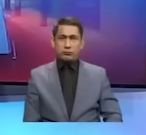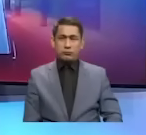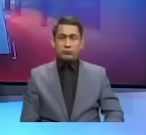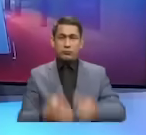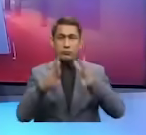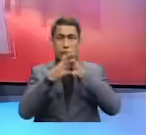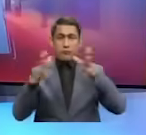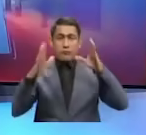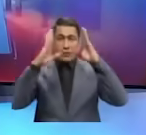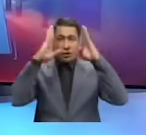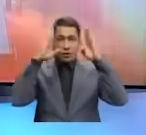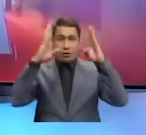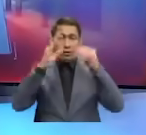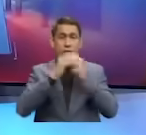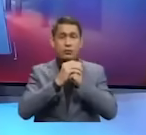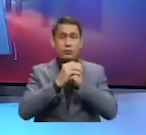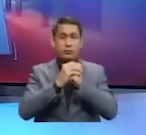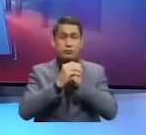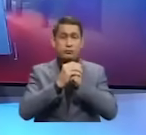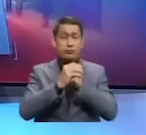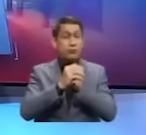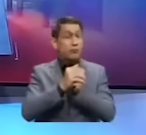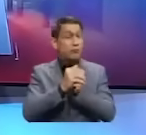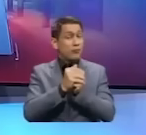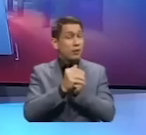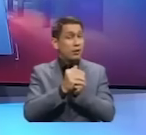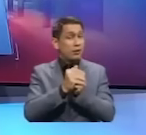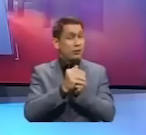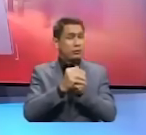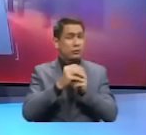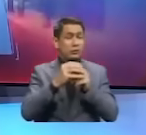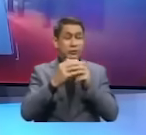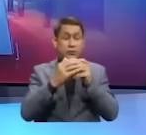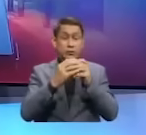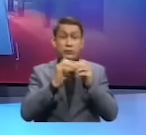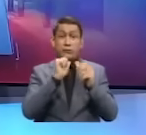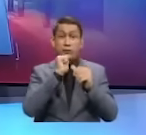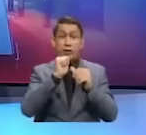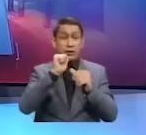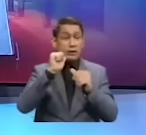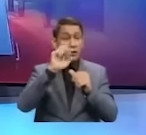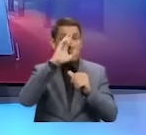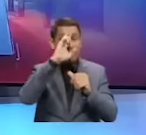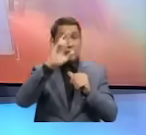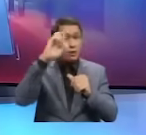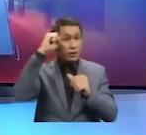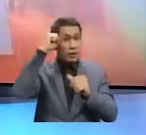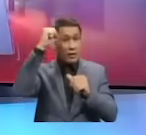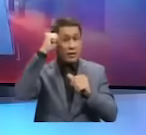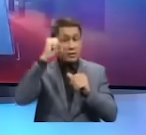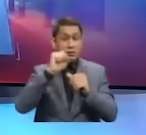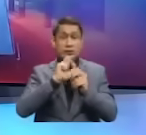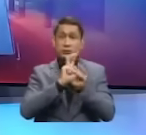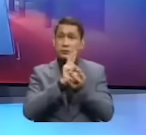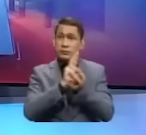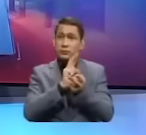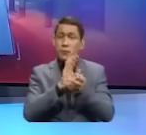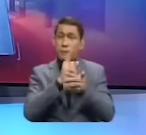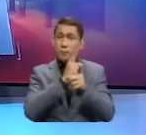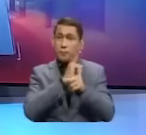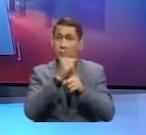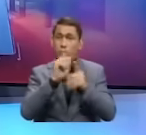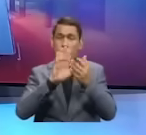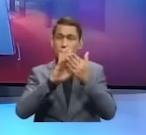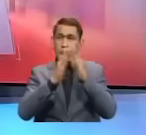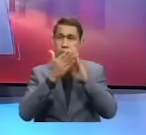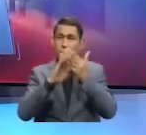Mucha atención, una vulneración de derechos de connotación sexual a través de medios digitales alertó a la comunidad educativa